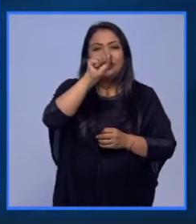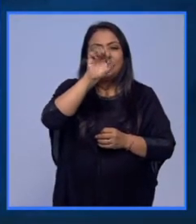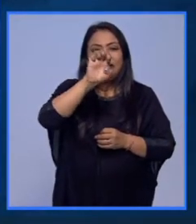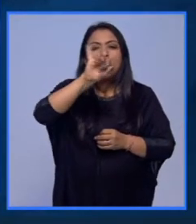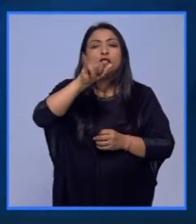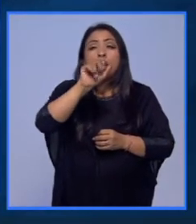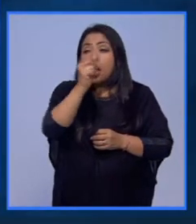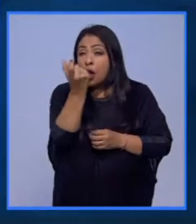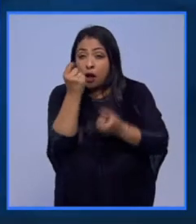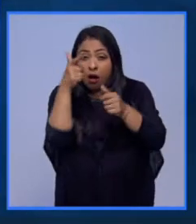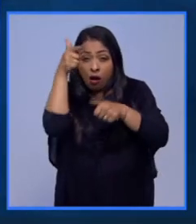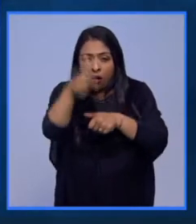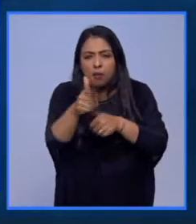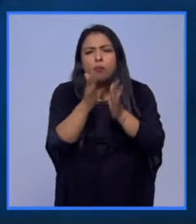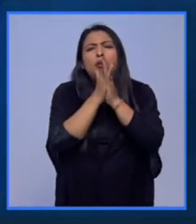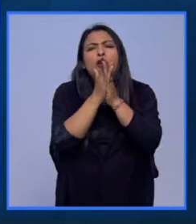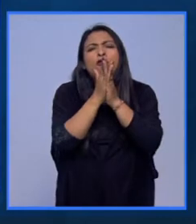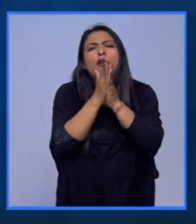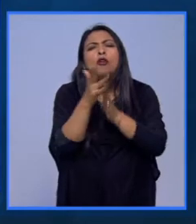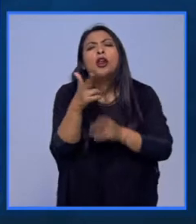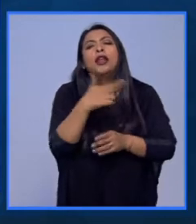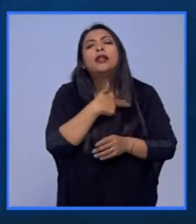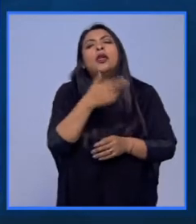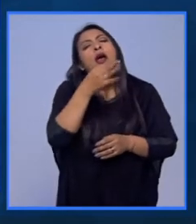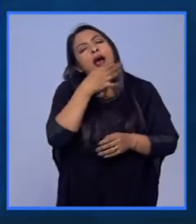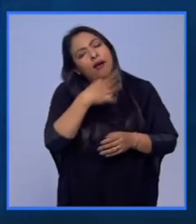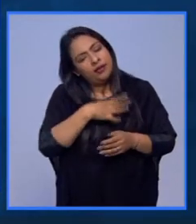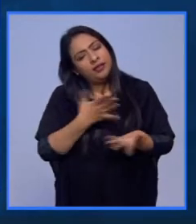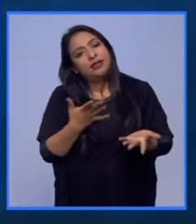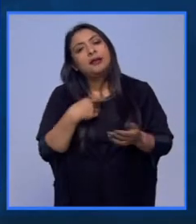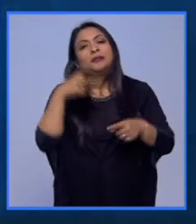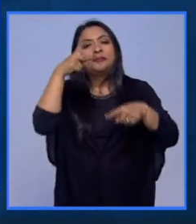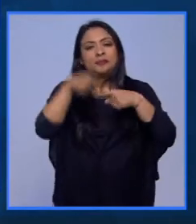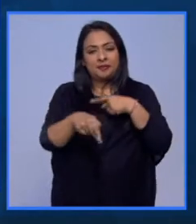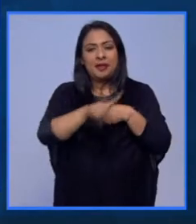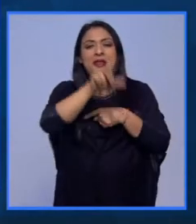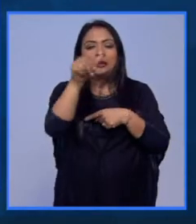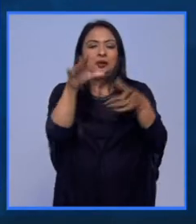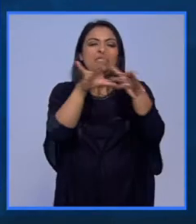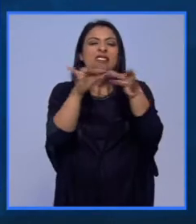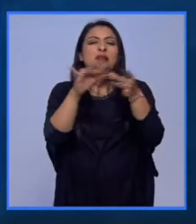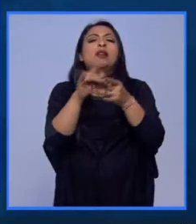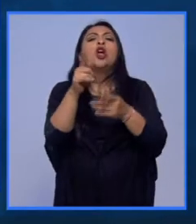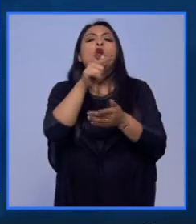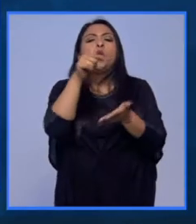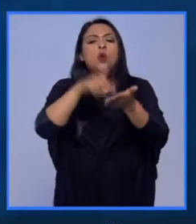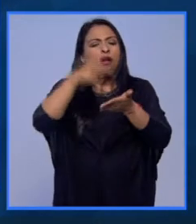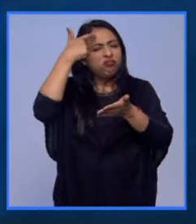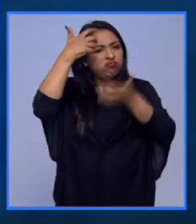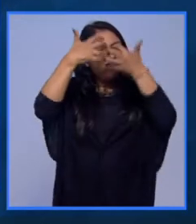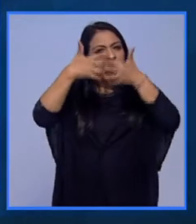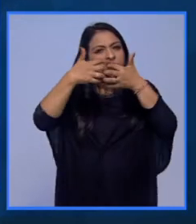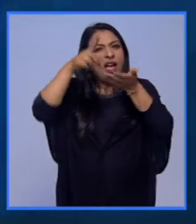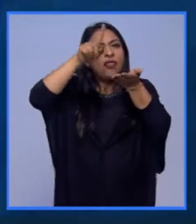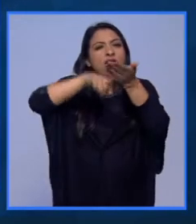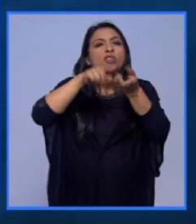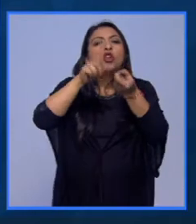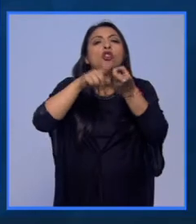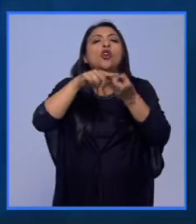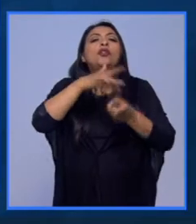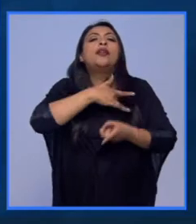encontrado, por favor. Puede estar herido. Que avise. Puede estar dormido. Vamos a una pausa y les platicamos en qué parte del cerebro se aloja